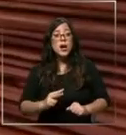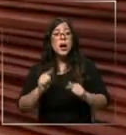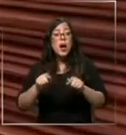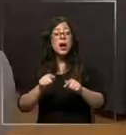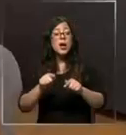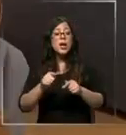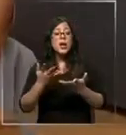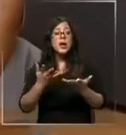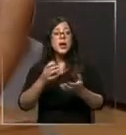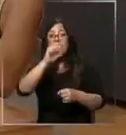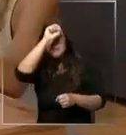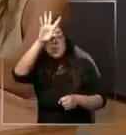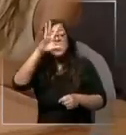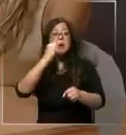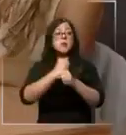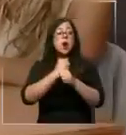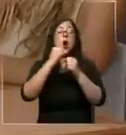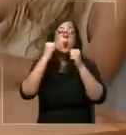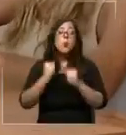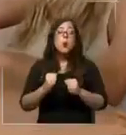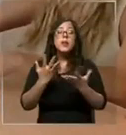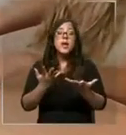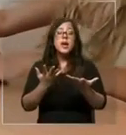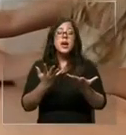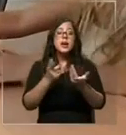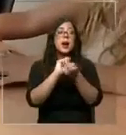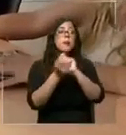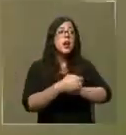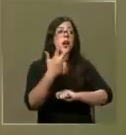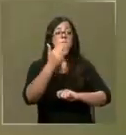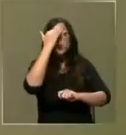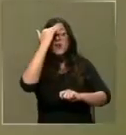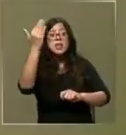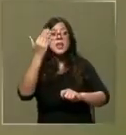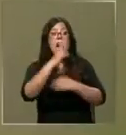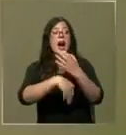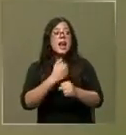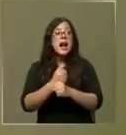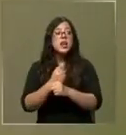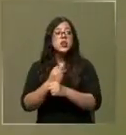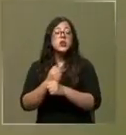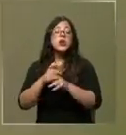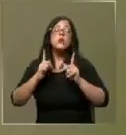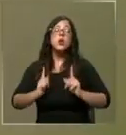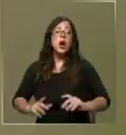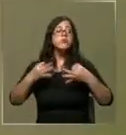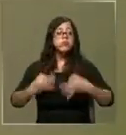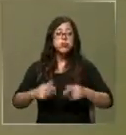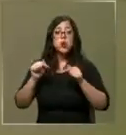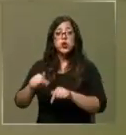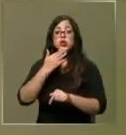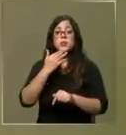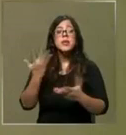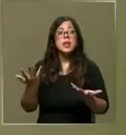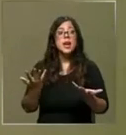faena, van a poder acumular hasta 9 días al año y poderlos canjear por trabajo efectivo, por descanso efectivo, y con ello